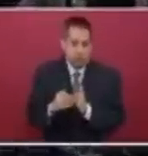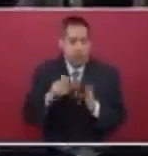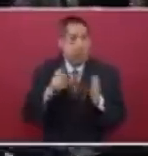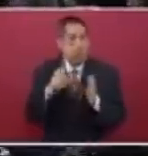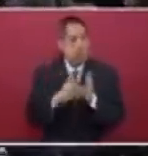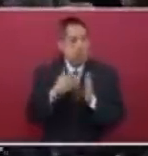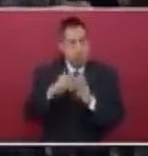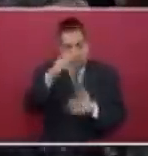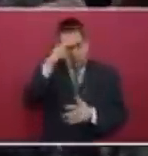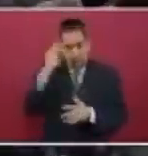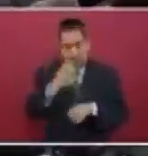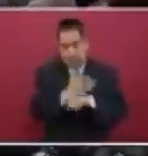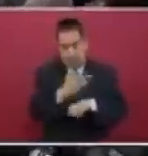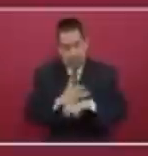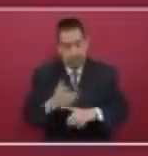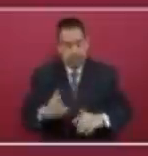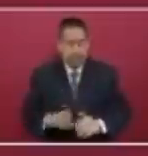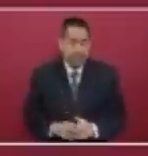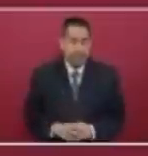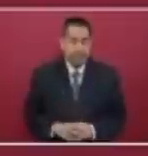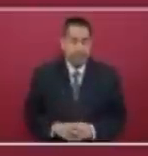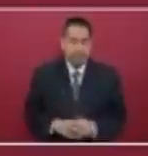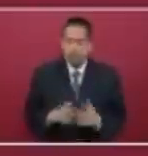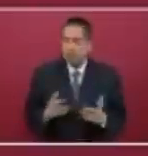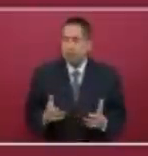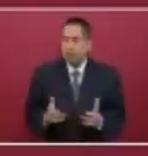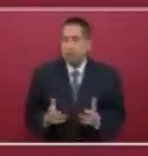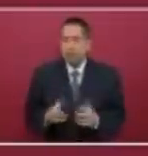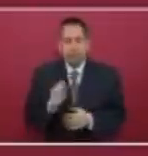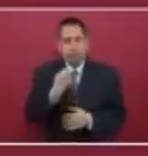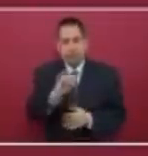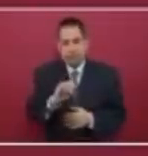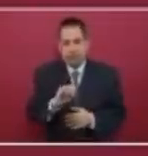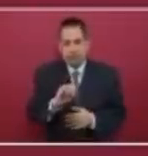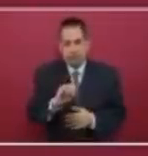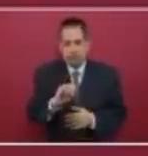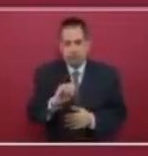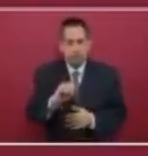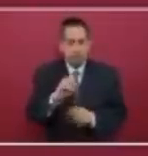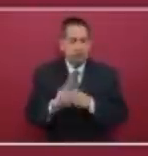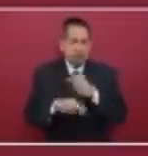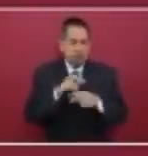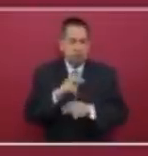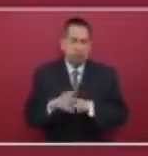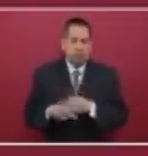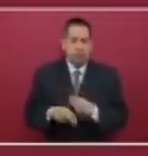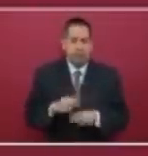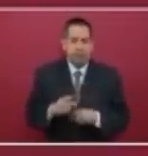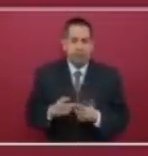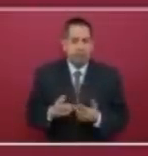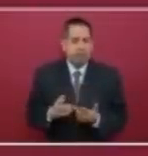mexicanos en eeuu entonces si tenemos esa